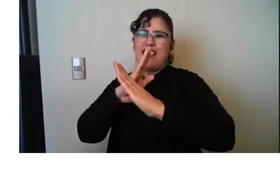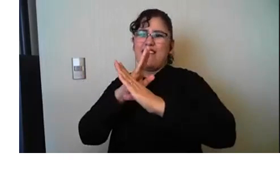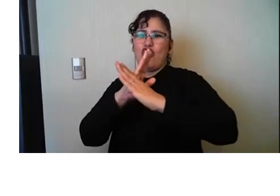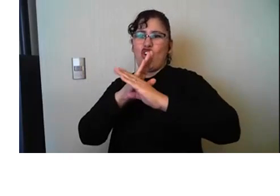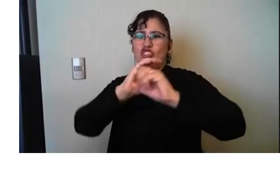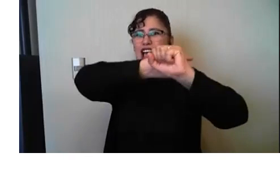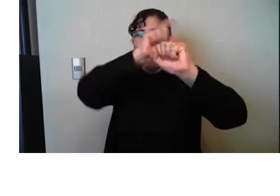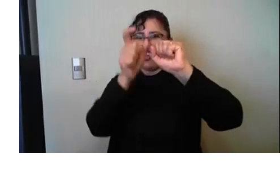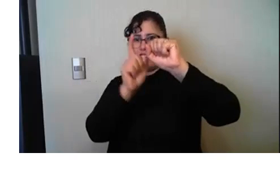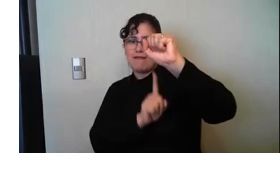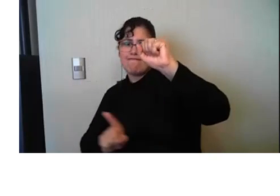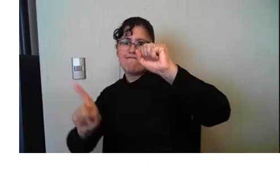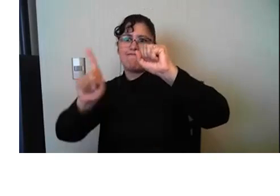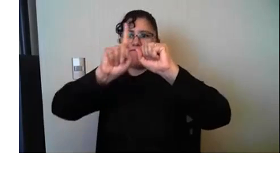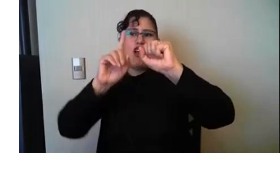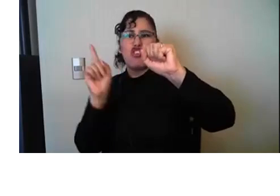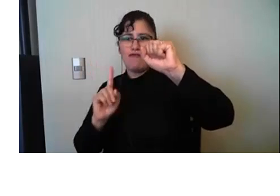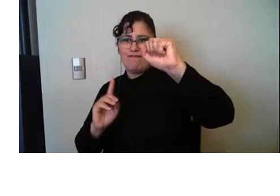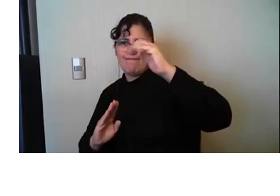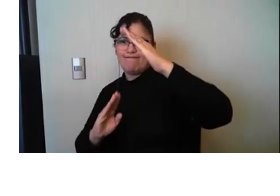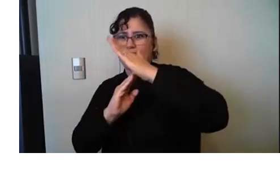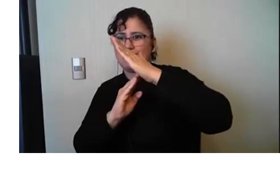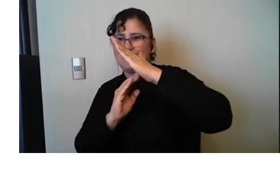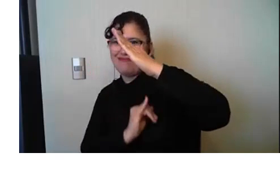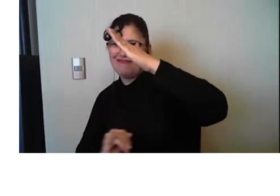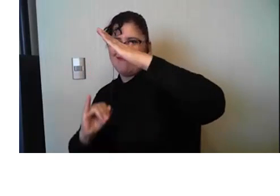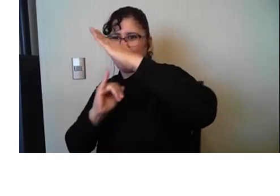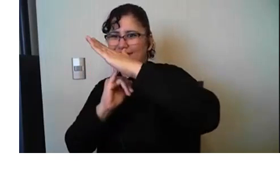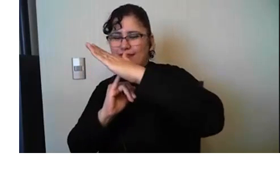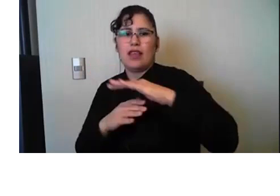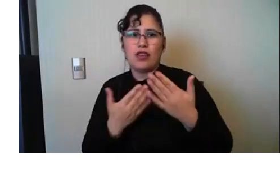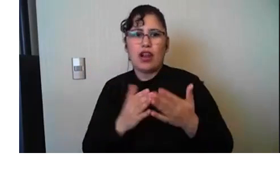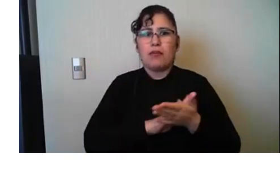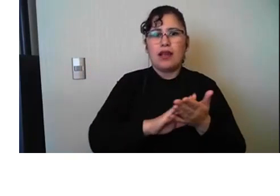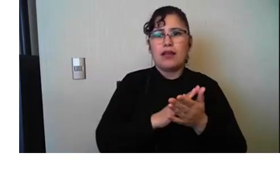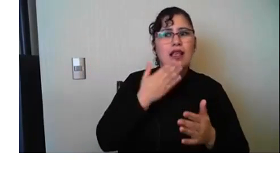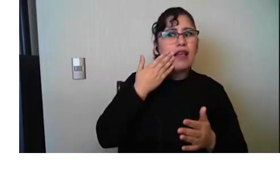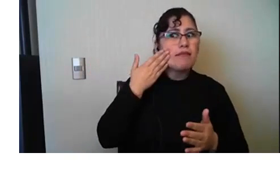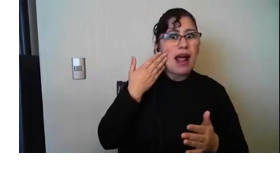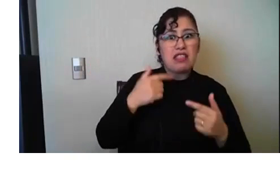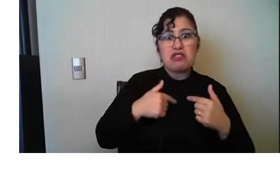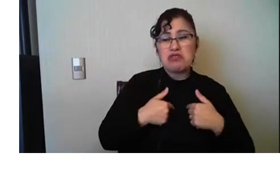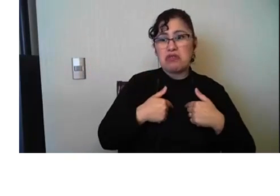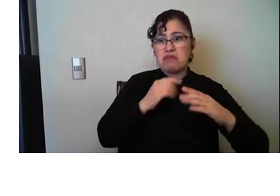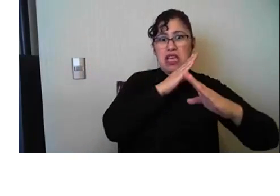¿Sí? Si el palio medial inhibe el tálamo, pero yo inhibo el palio, el tálamo se